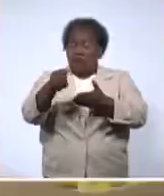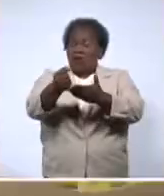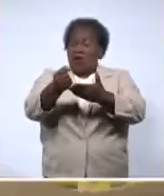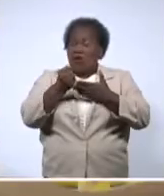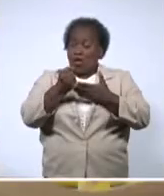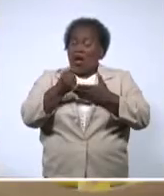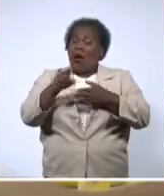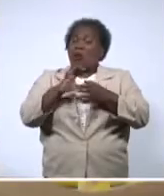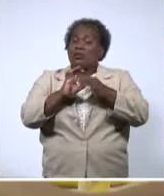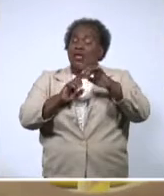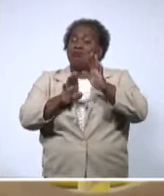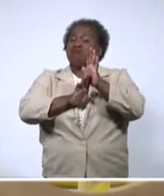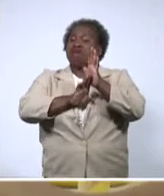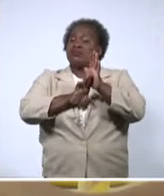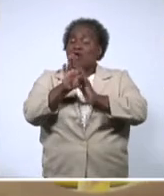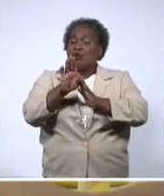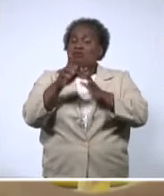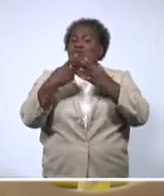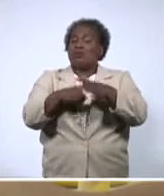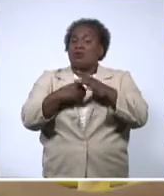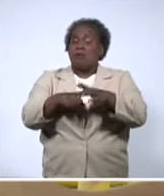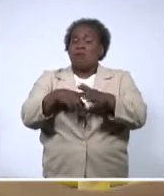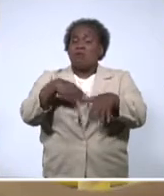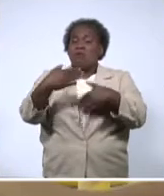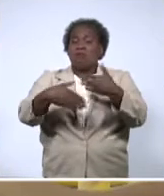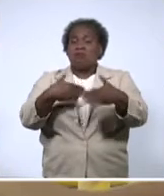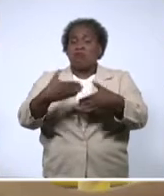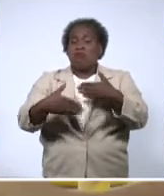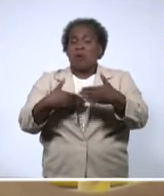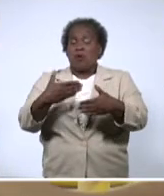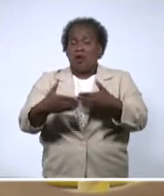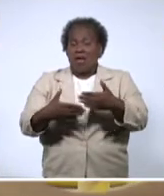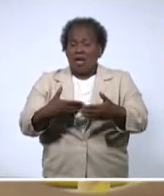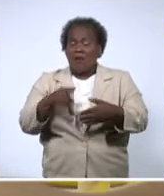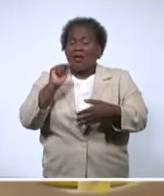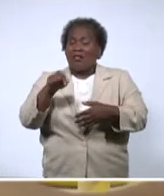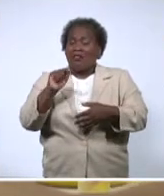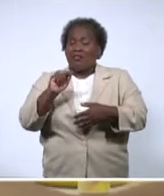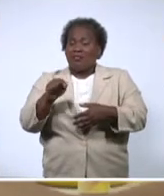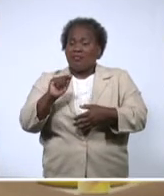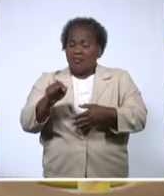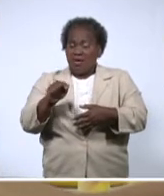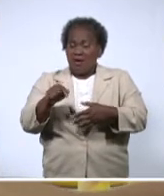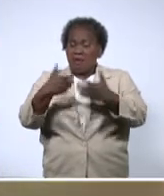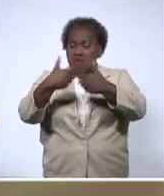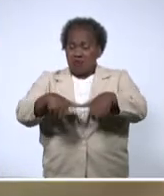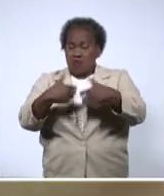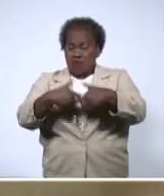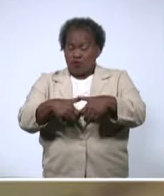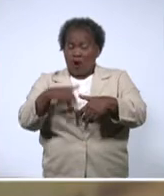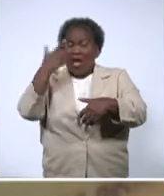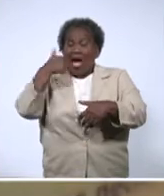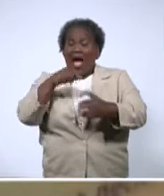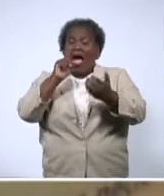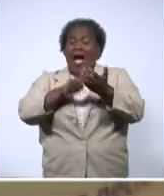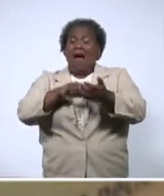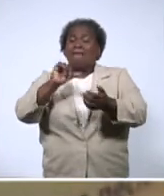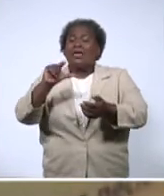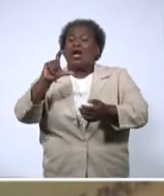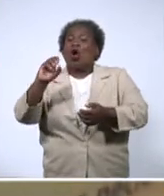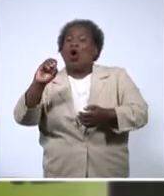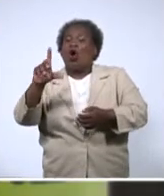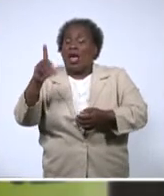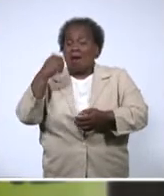Guantánamo trata de resolver la problemática de los discretos rendimientos de la producción apícola de los productos tradicionales miel,